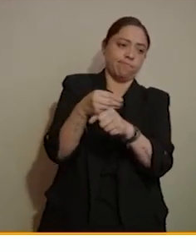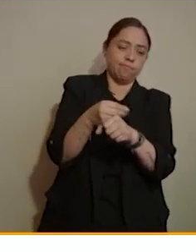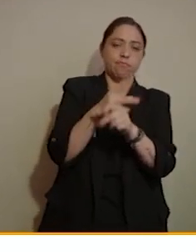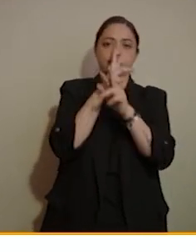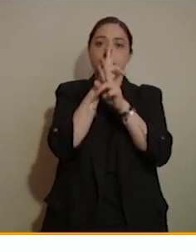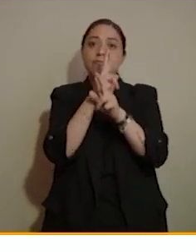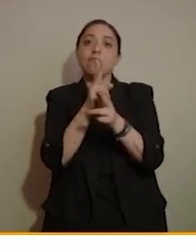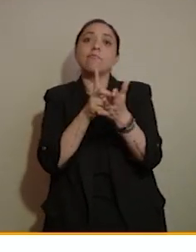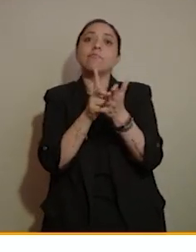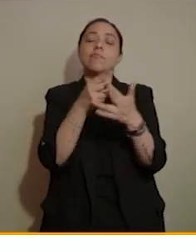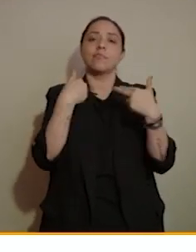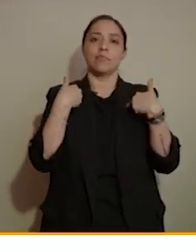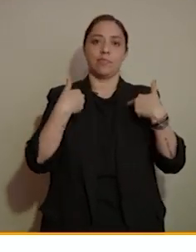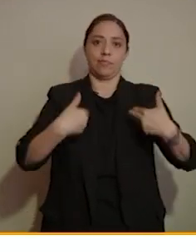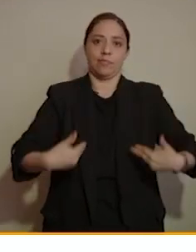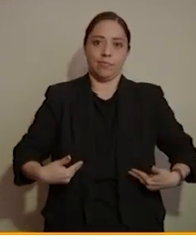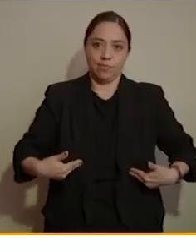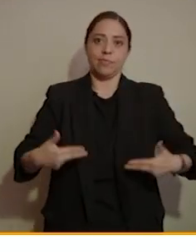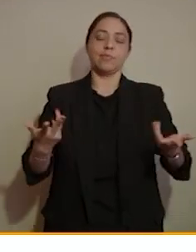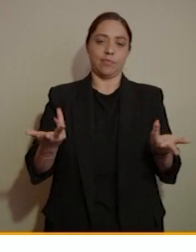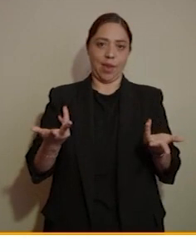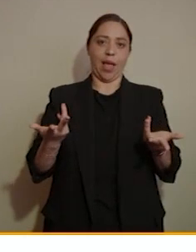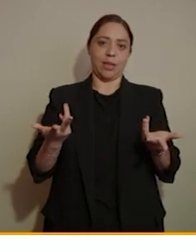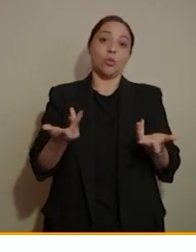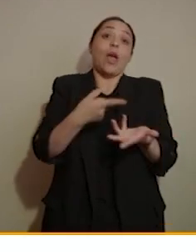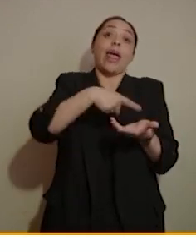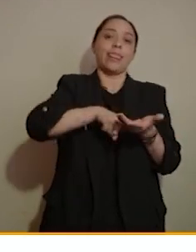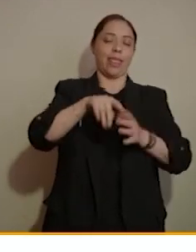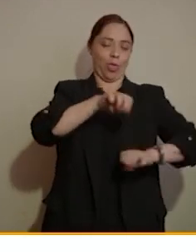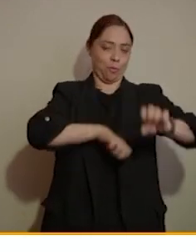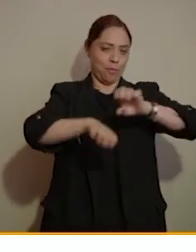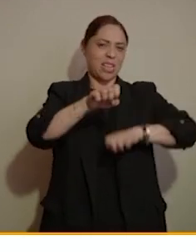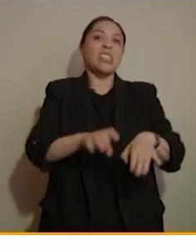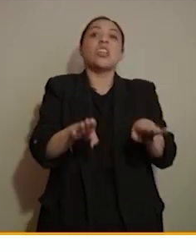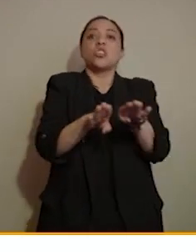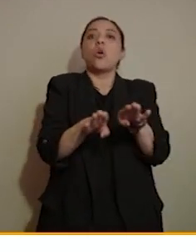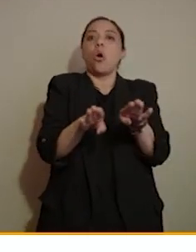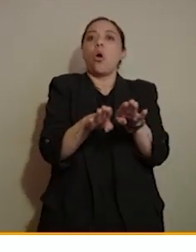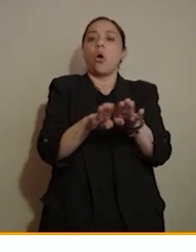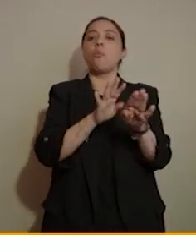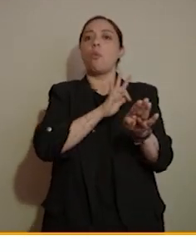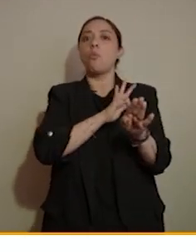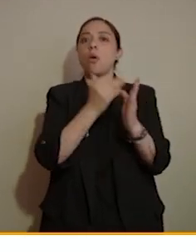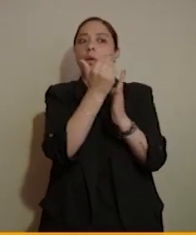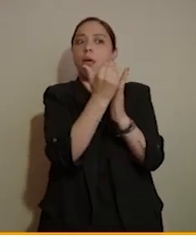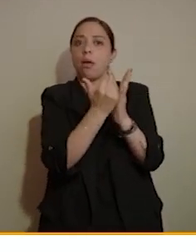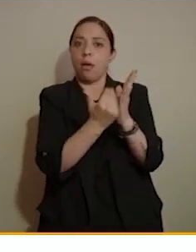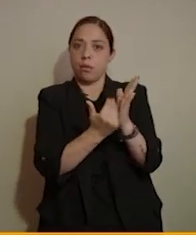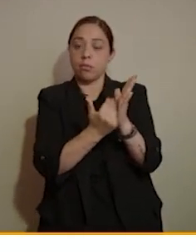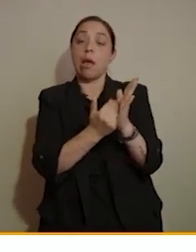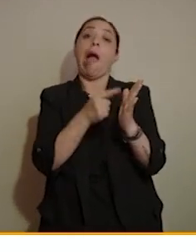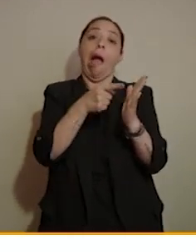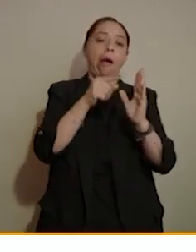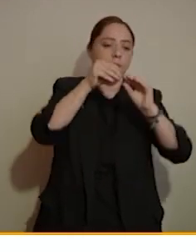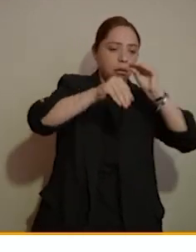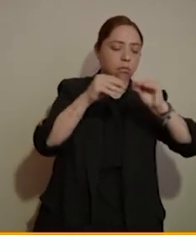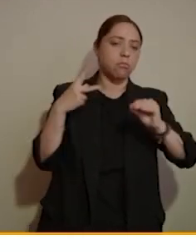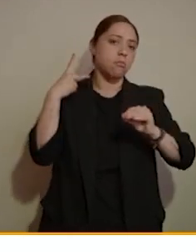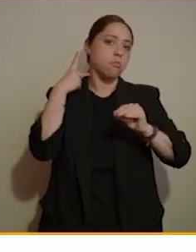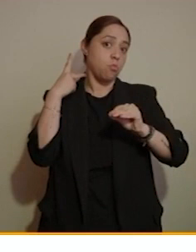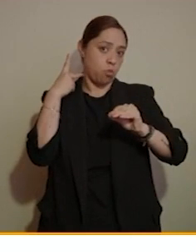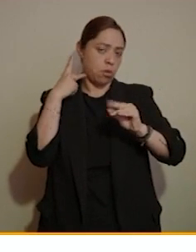los derechos humanos en el ámbito empresarial. Entonces, esta política aborda varios